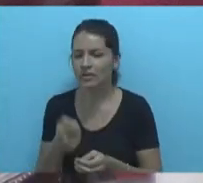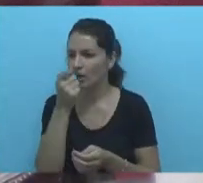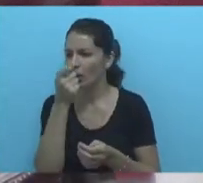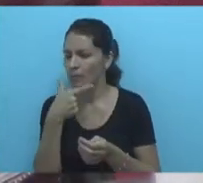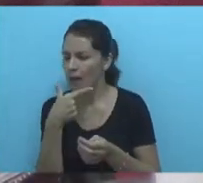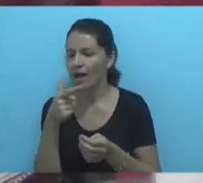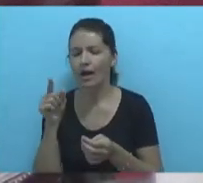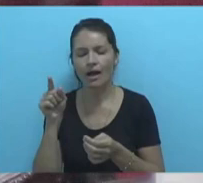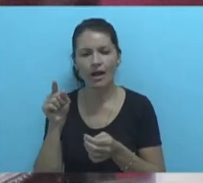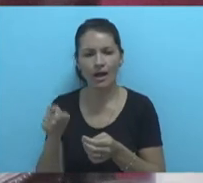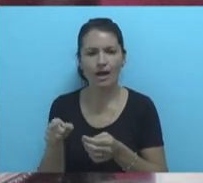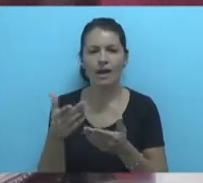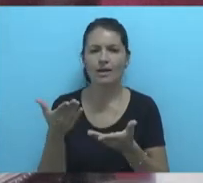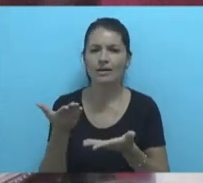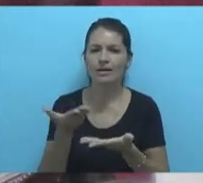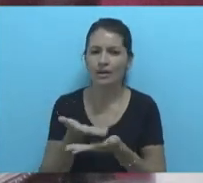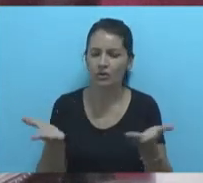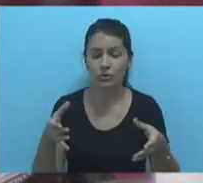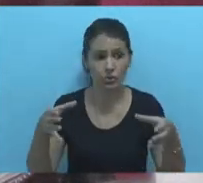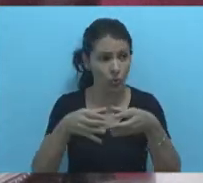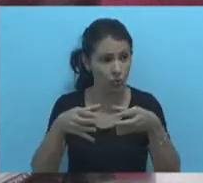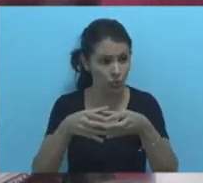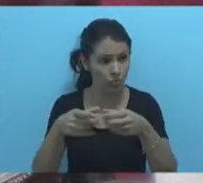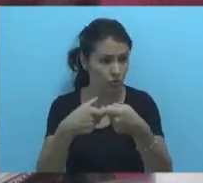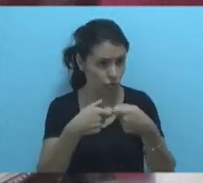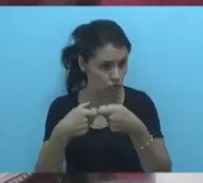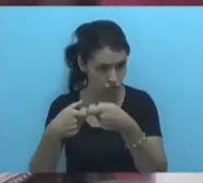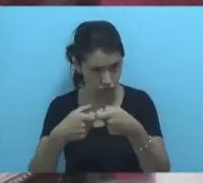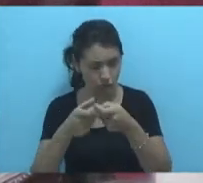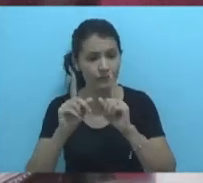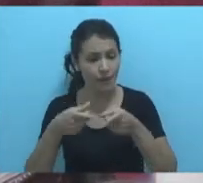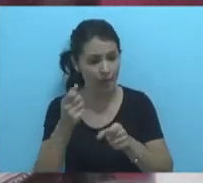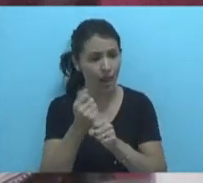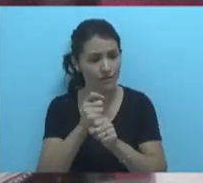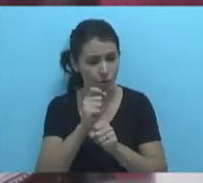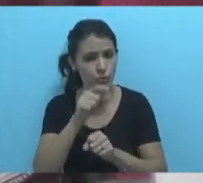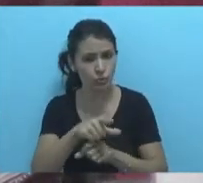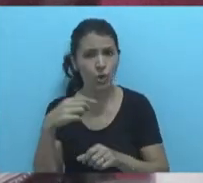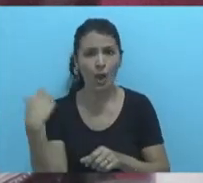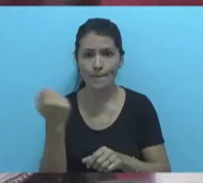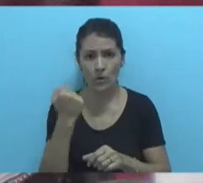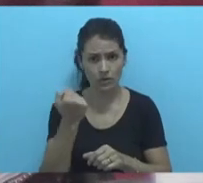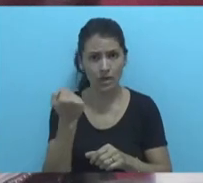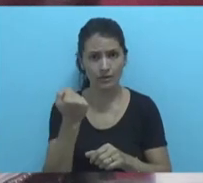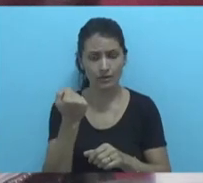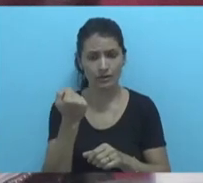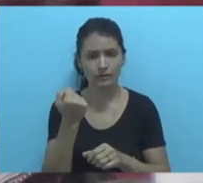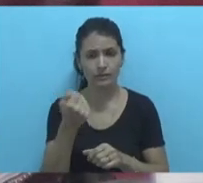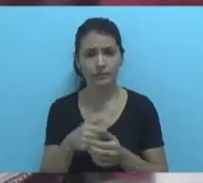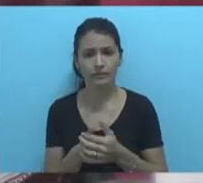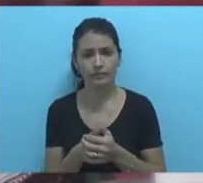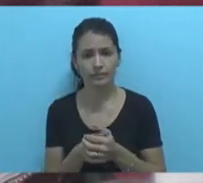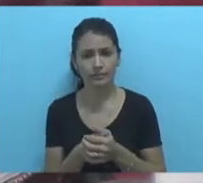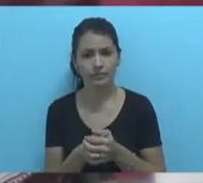y reconociendo el trabajo de las organizaciones sociales en el terreno para llegar a un